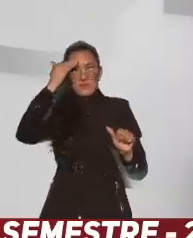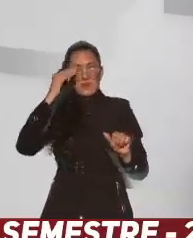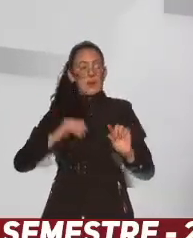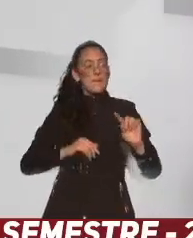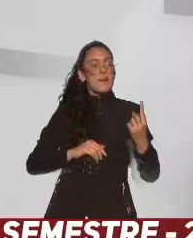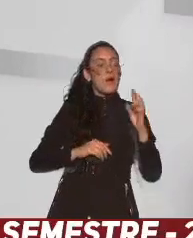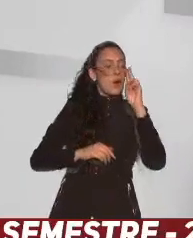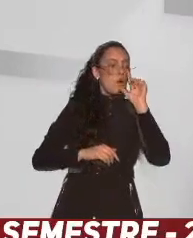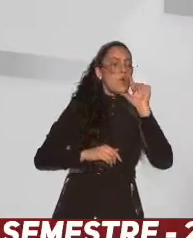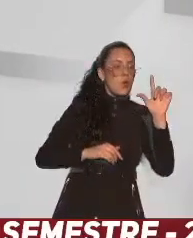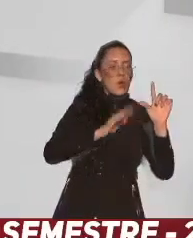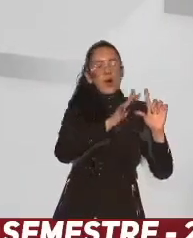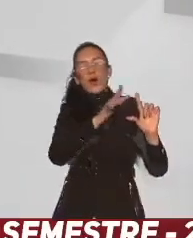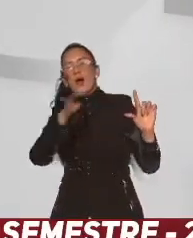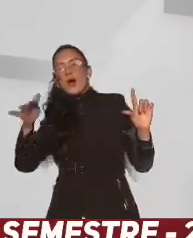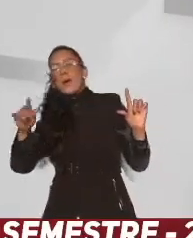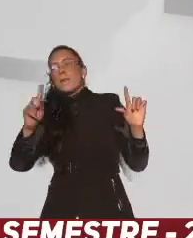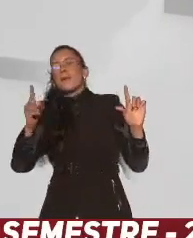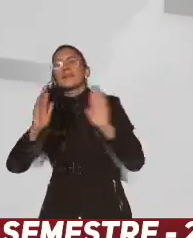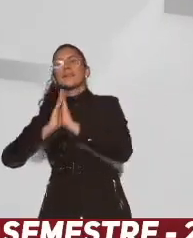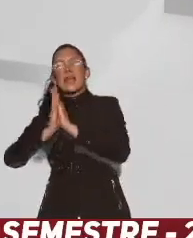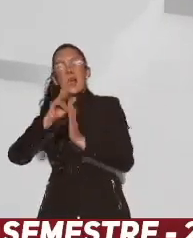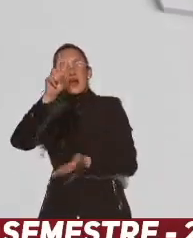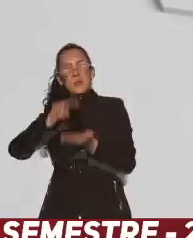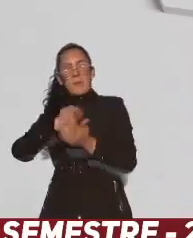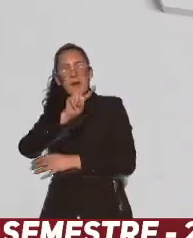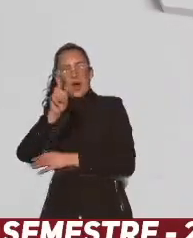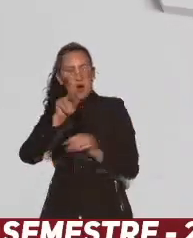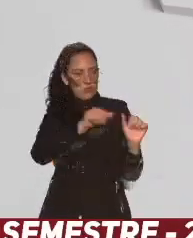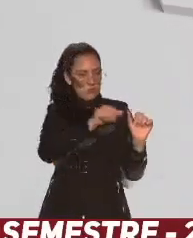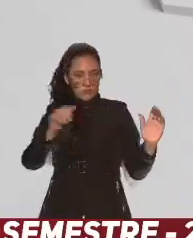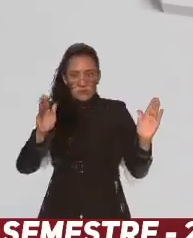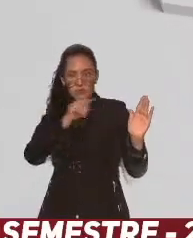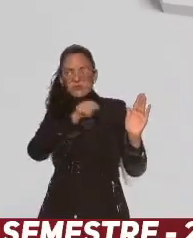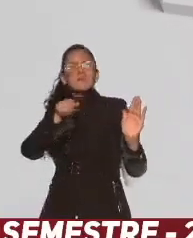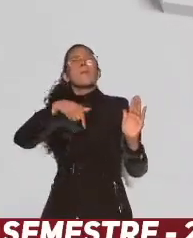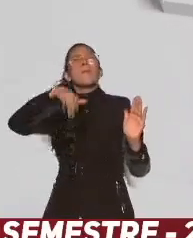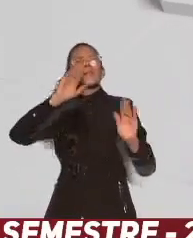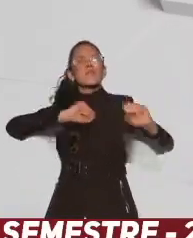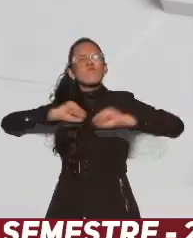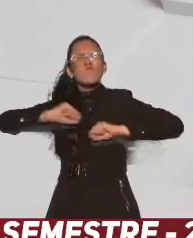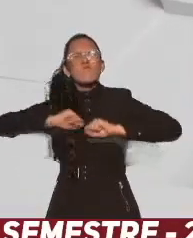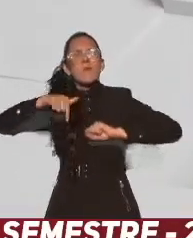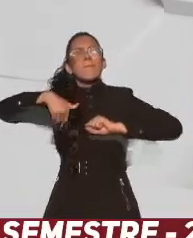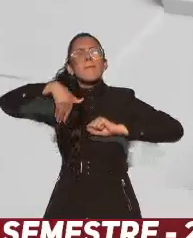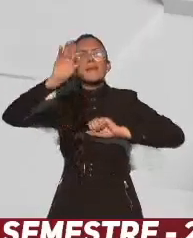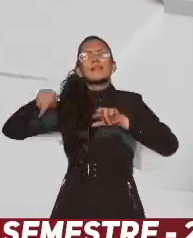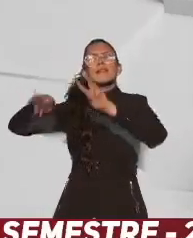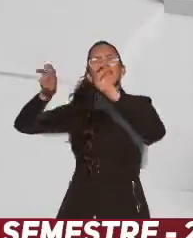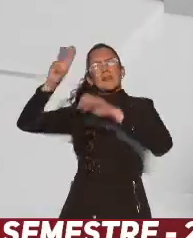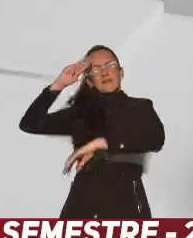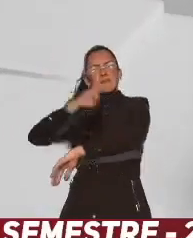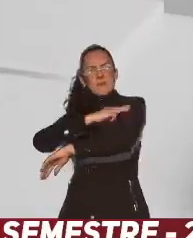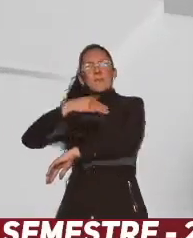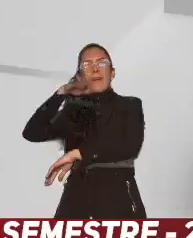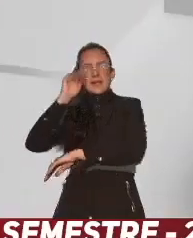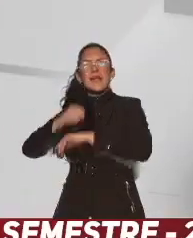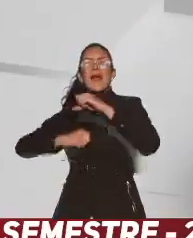del 2022, se desarrollaron dos jornadas especiales de definición de situación militar del 2022. Se